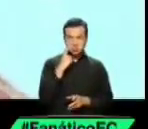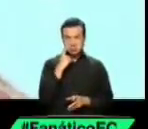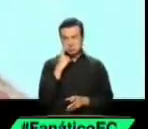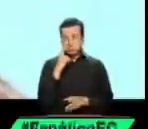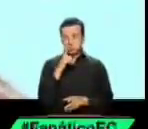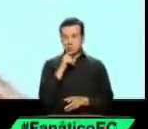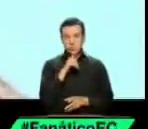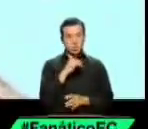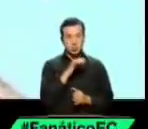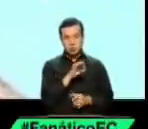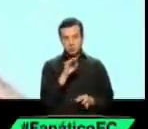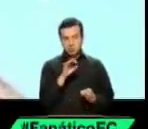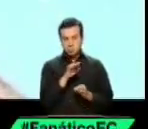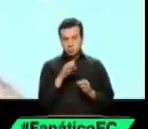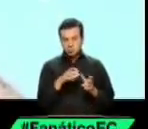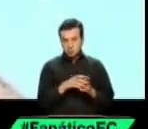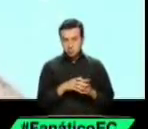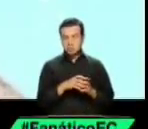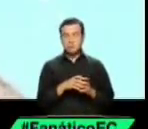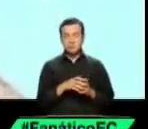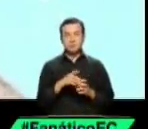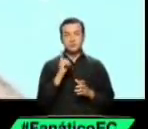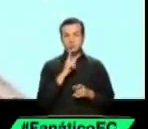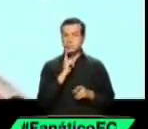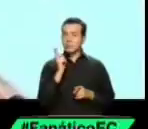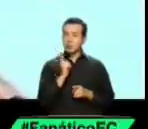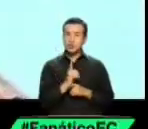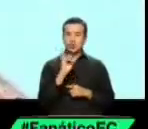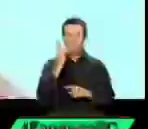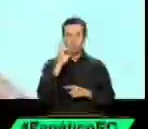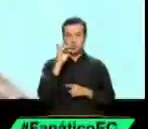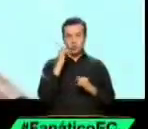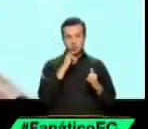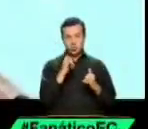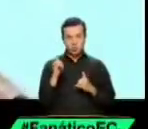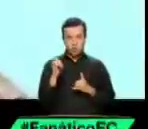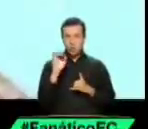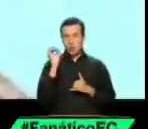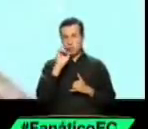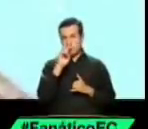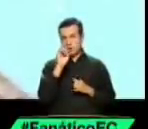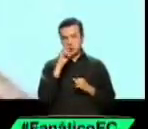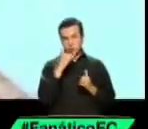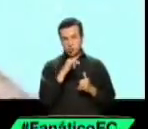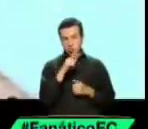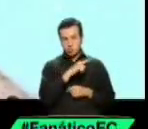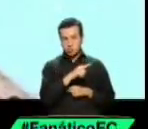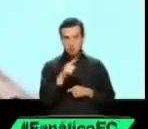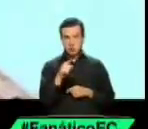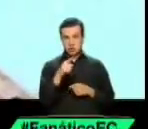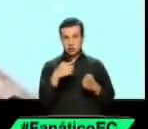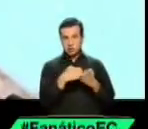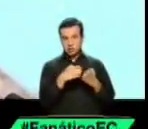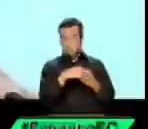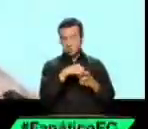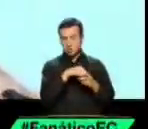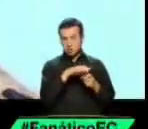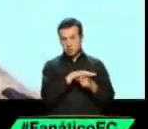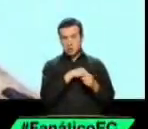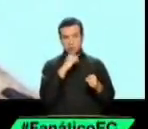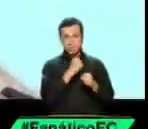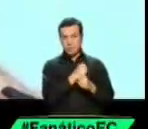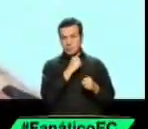veremos quiénes pueden jugar. Pero creo que los 18 jugadores o 20 jugadores que están trabajando,